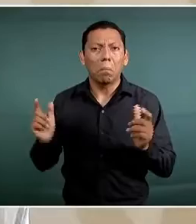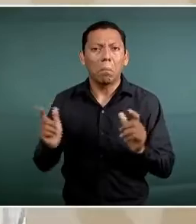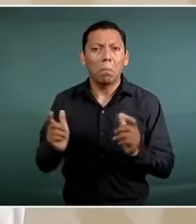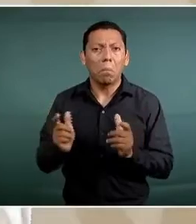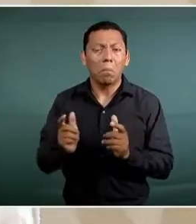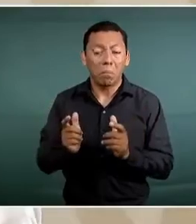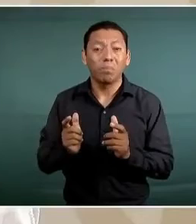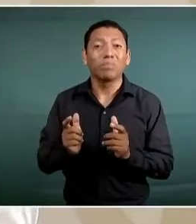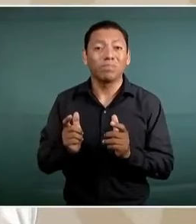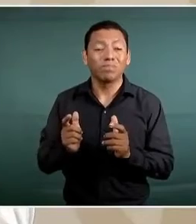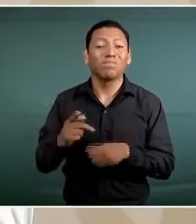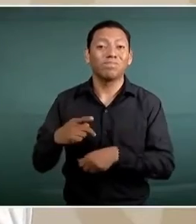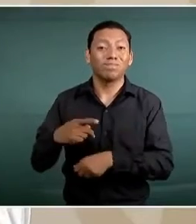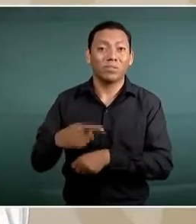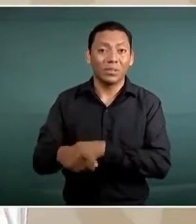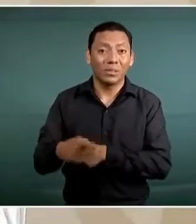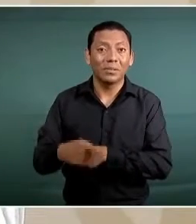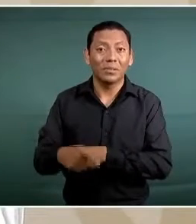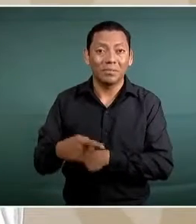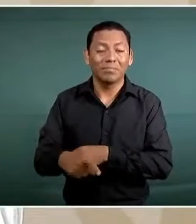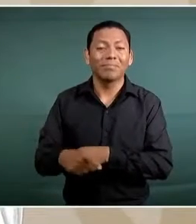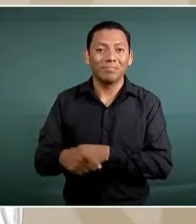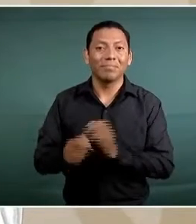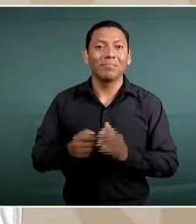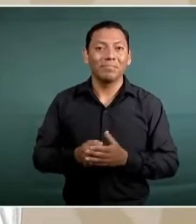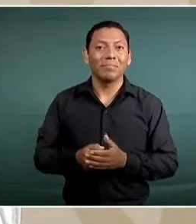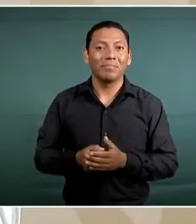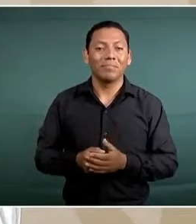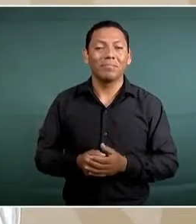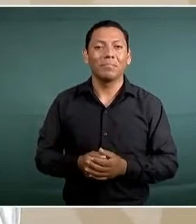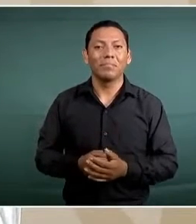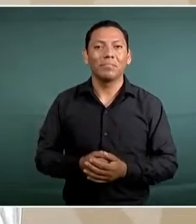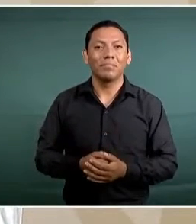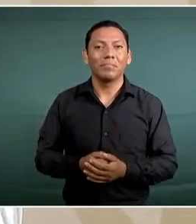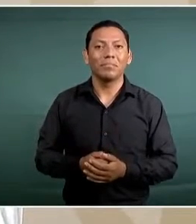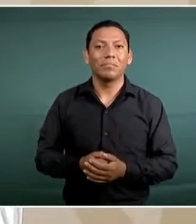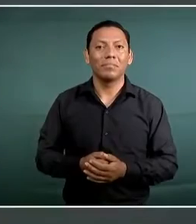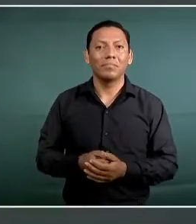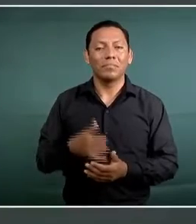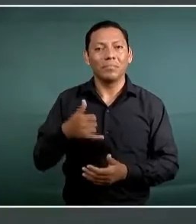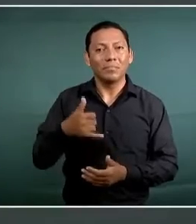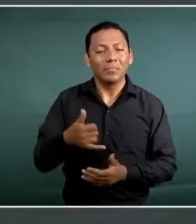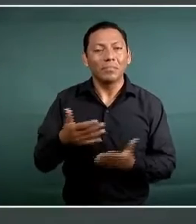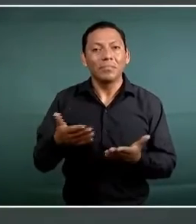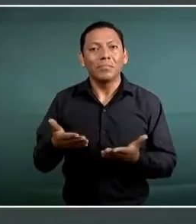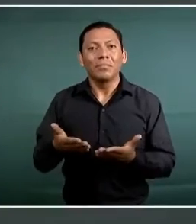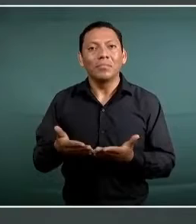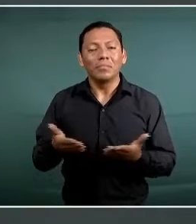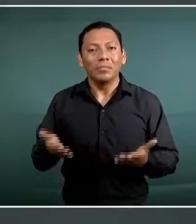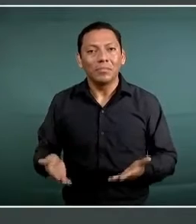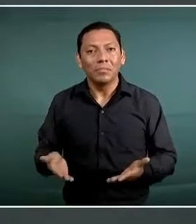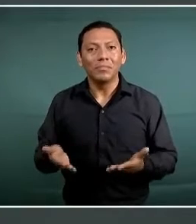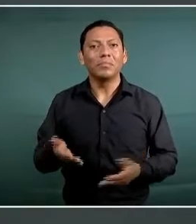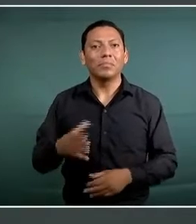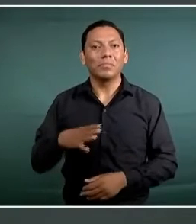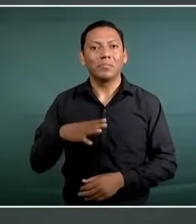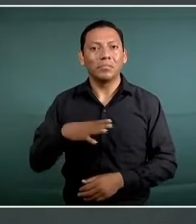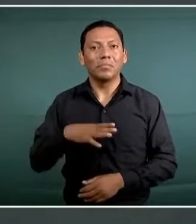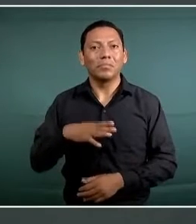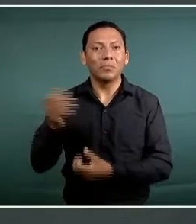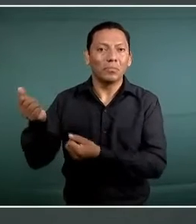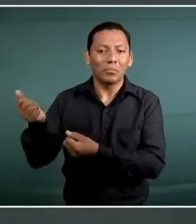en vías de extinción. Y se